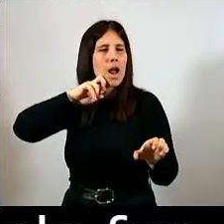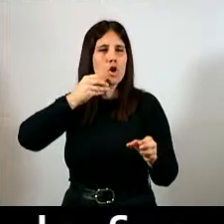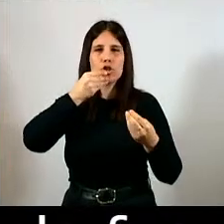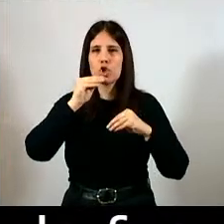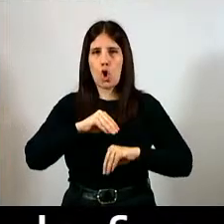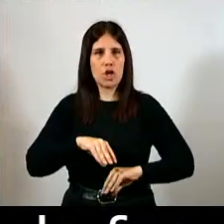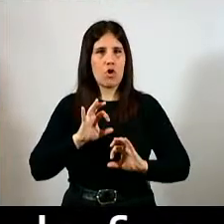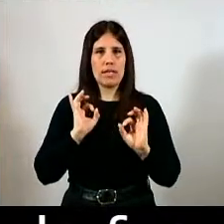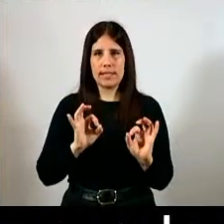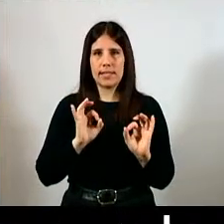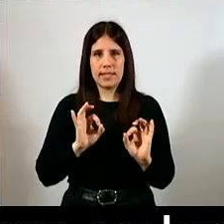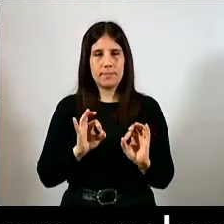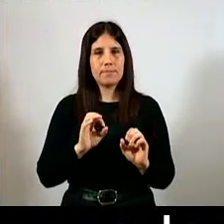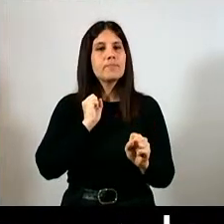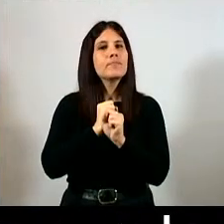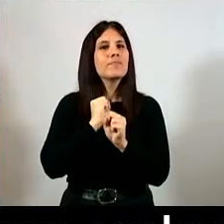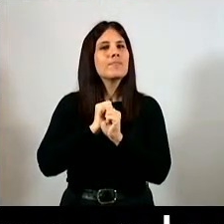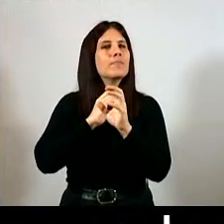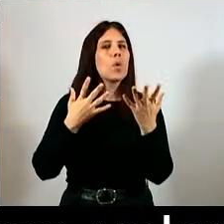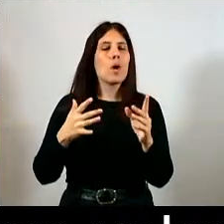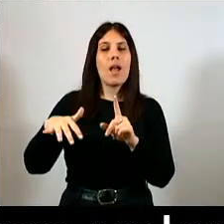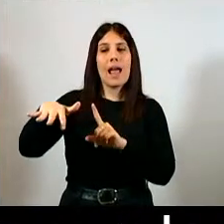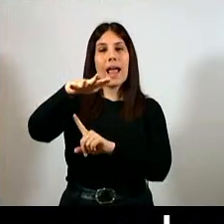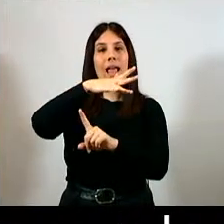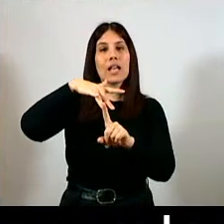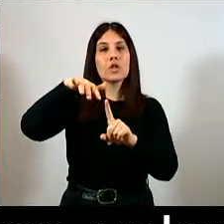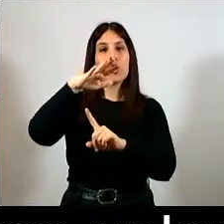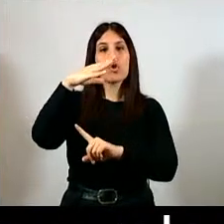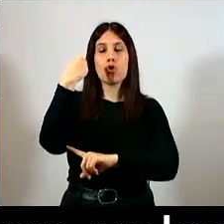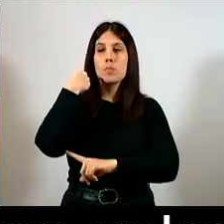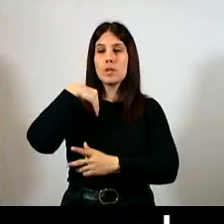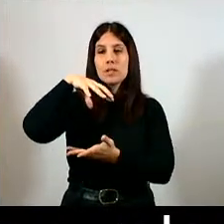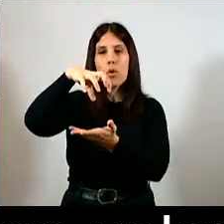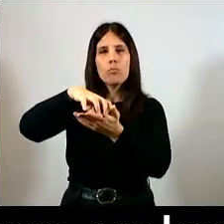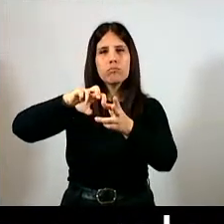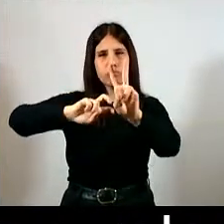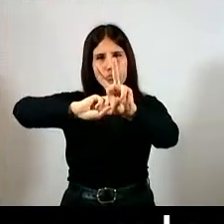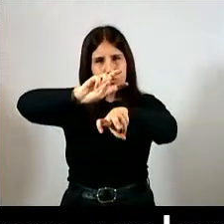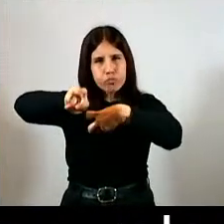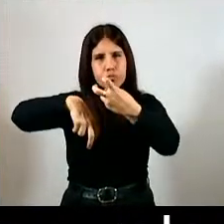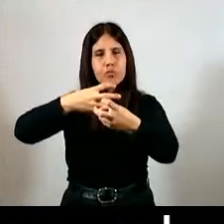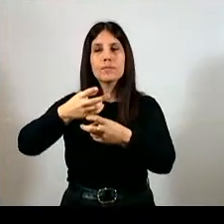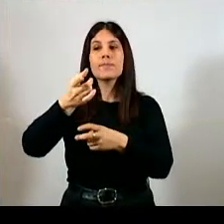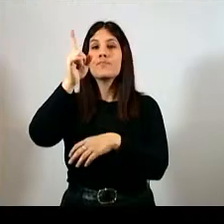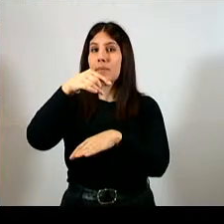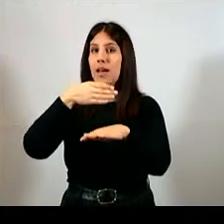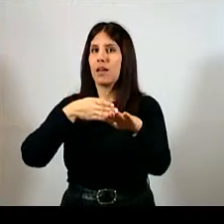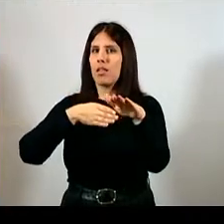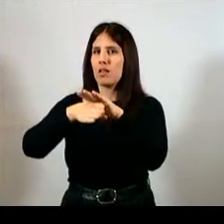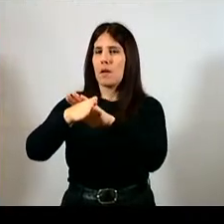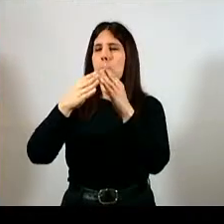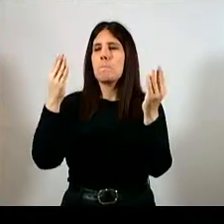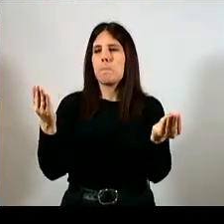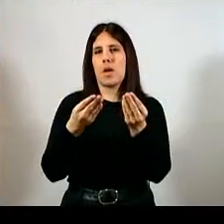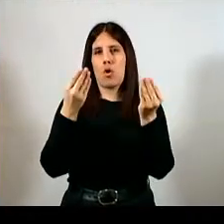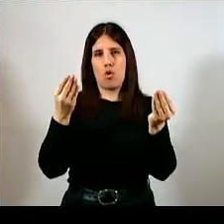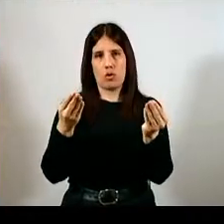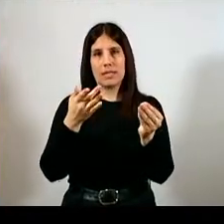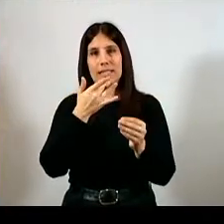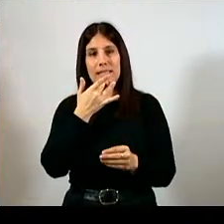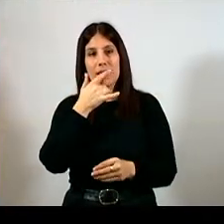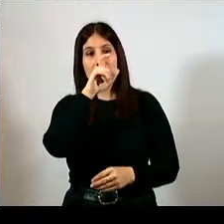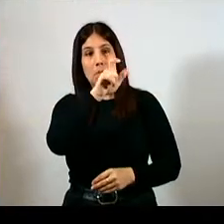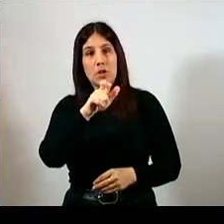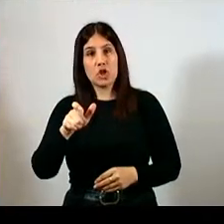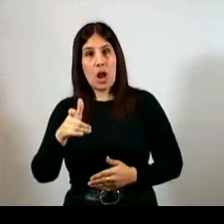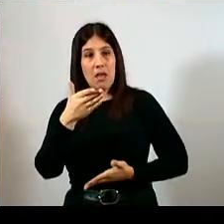trabajos consistirán en la rehabilitación del entorno del monumento arqueológico. Se mejorará la accesibilidad para que cualquier persona con